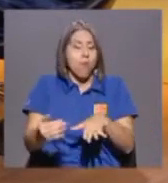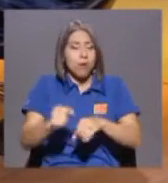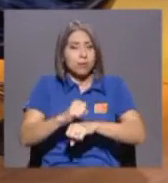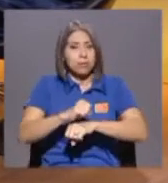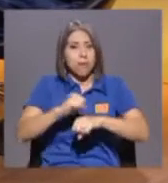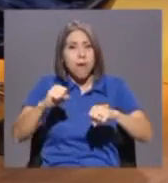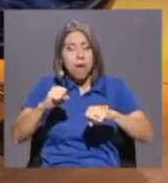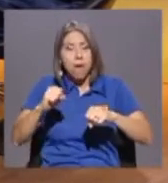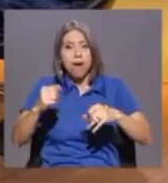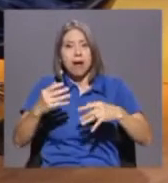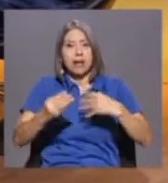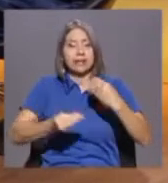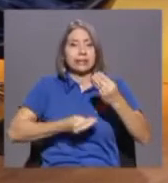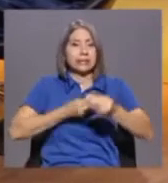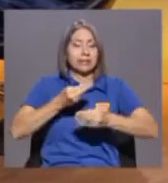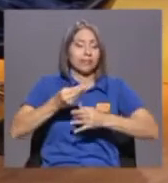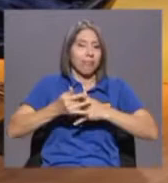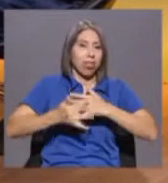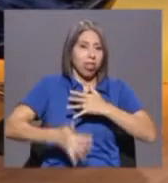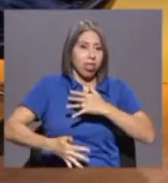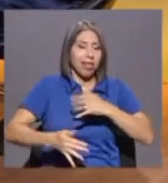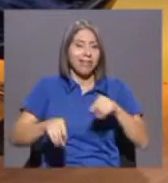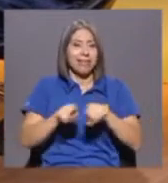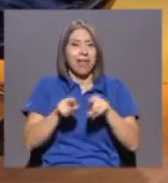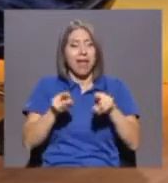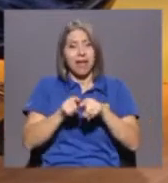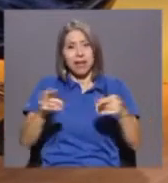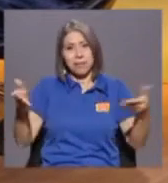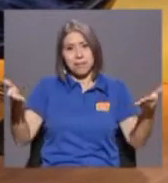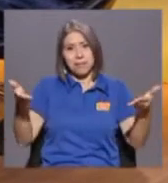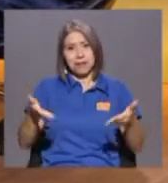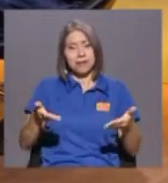y por la presencia